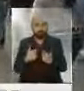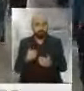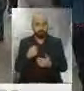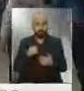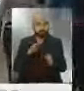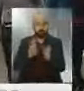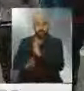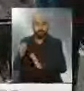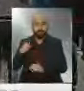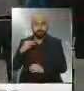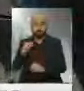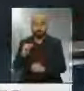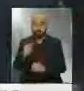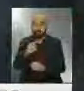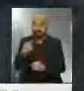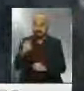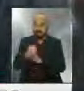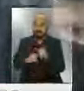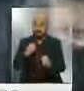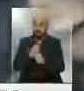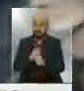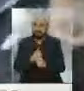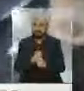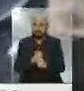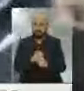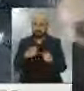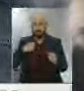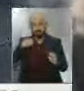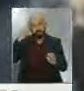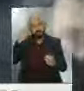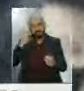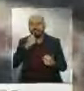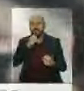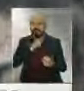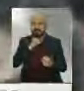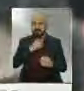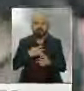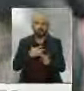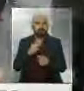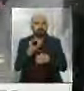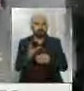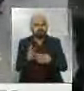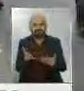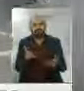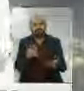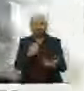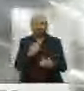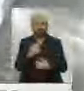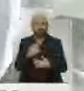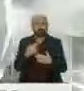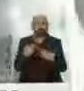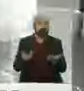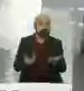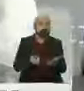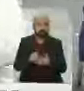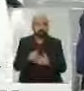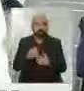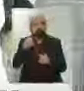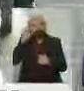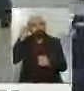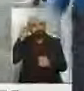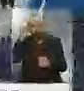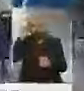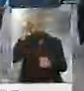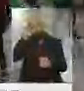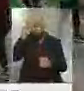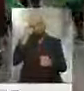mamá que tiene 100 años ya. Yo creo que nos falta humanidad aún. Estamos pensando en tonteras políticas